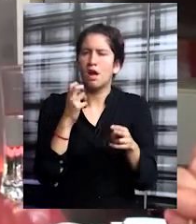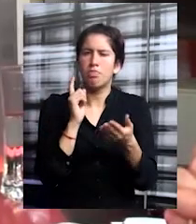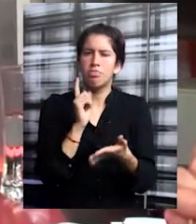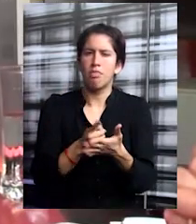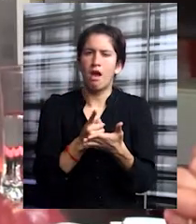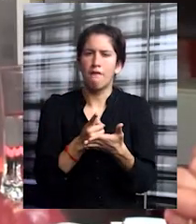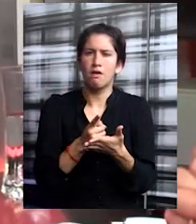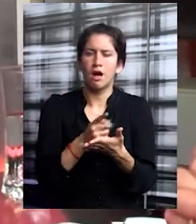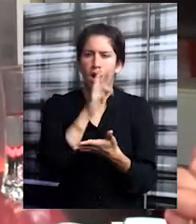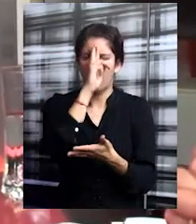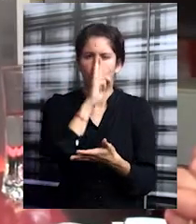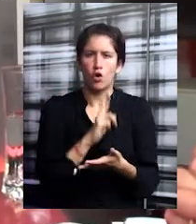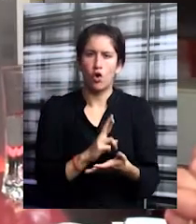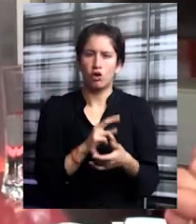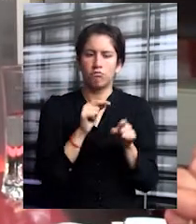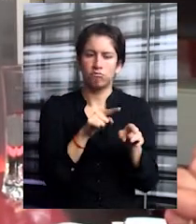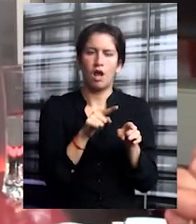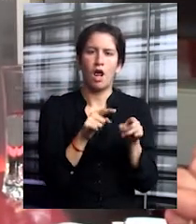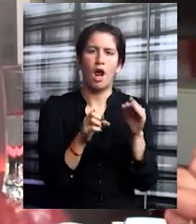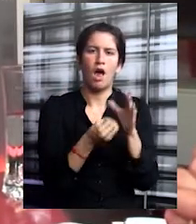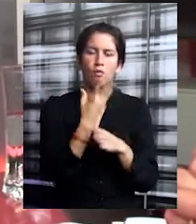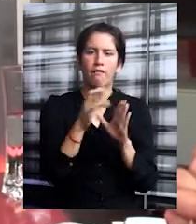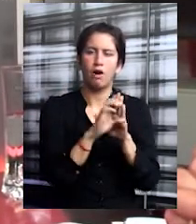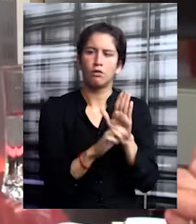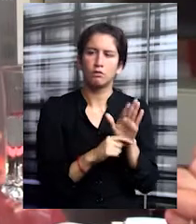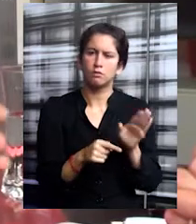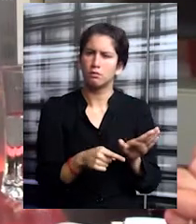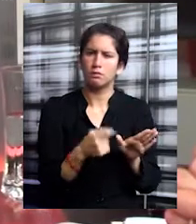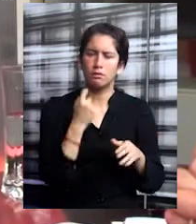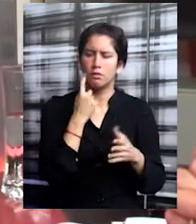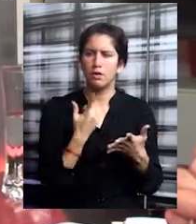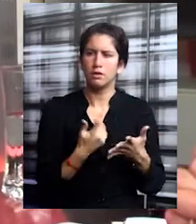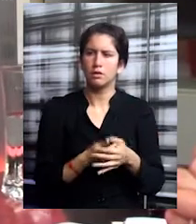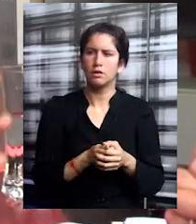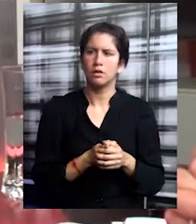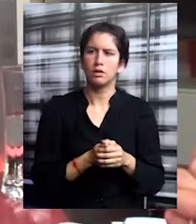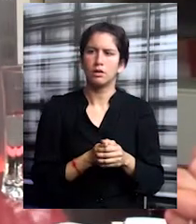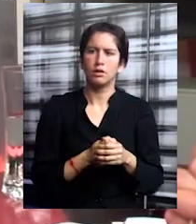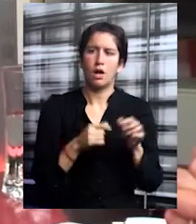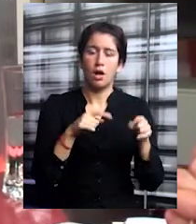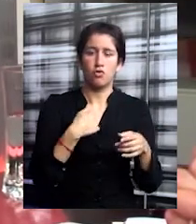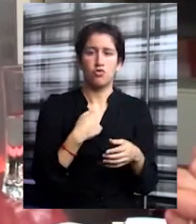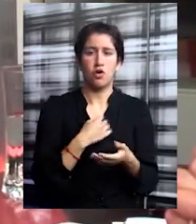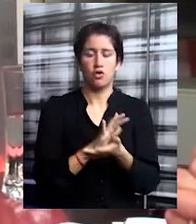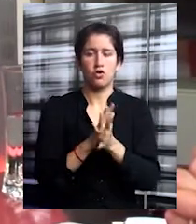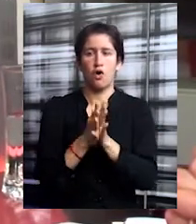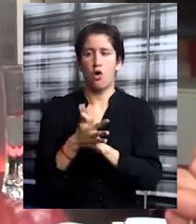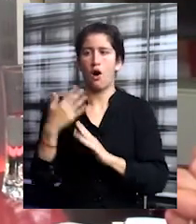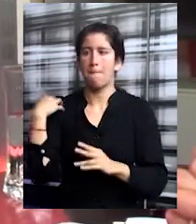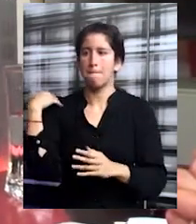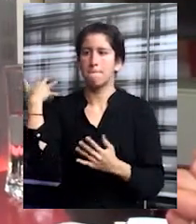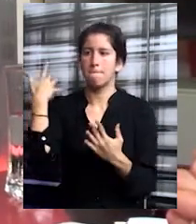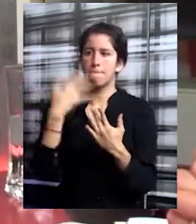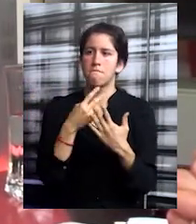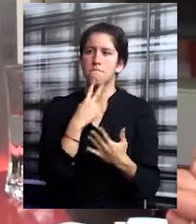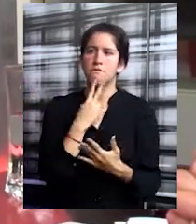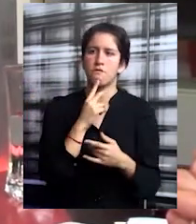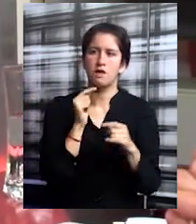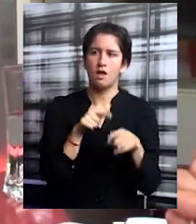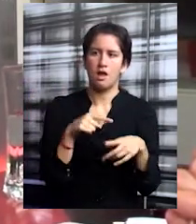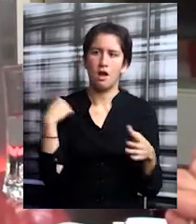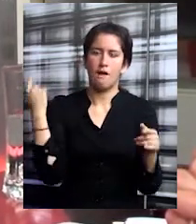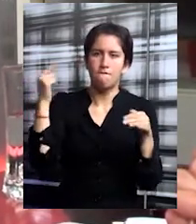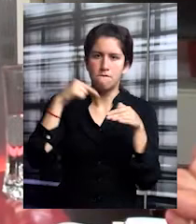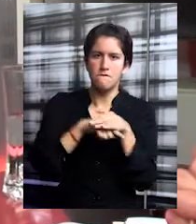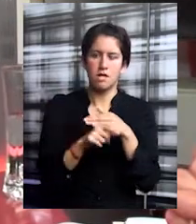Bueno, yo llevo 11 años de alcalde, como te decía recién, pero aparte de eso toda mi vida he estado abocada al tema constitucional, todos mis posgrados han tenido que ver precisamente con el tema